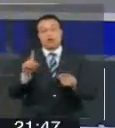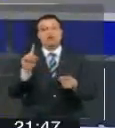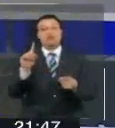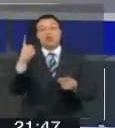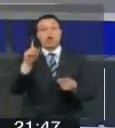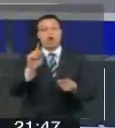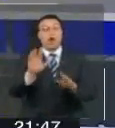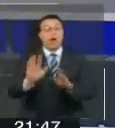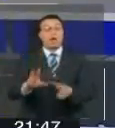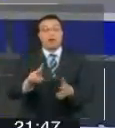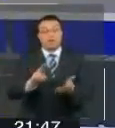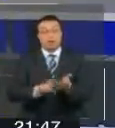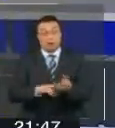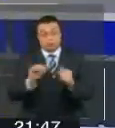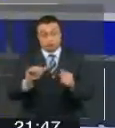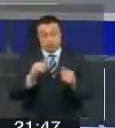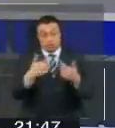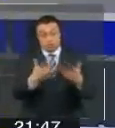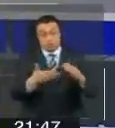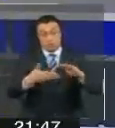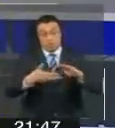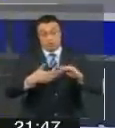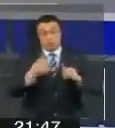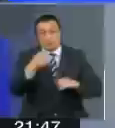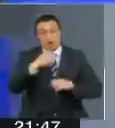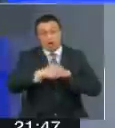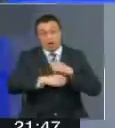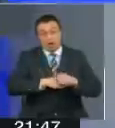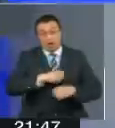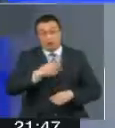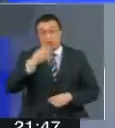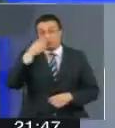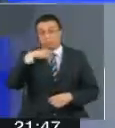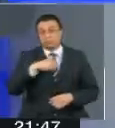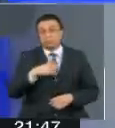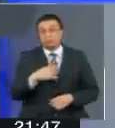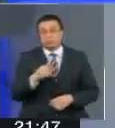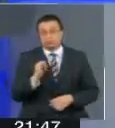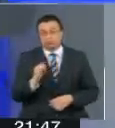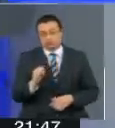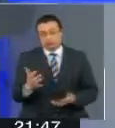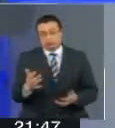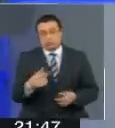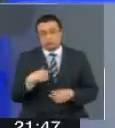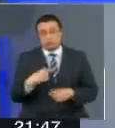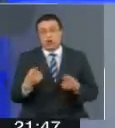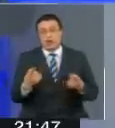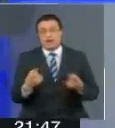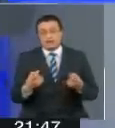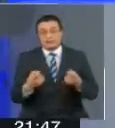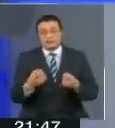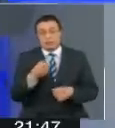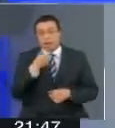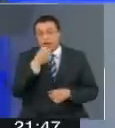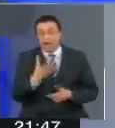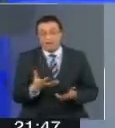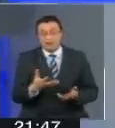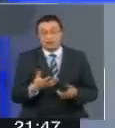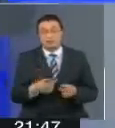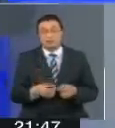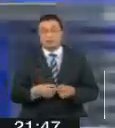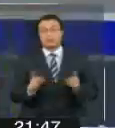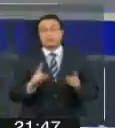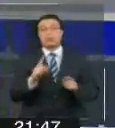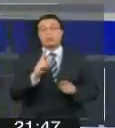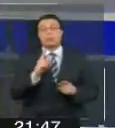ahí, ¿es disculpable su silencio de tantos años? Sí, porque necesitamos que hable. No, me refiero que... No,